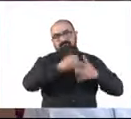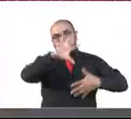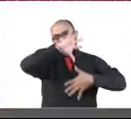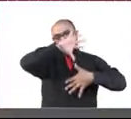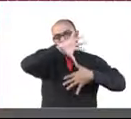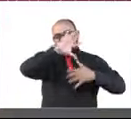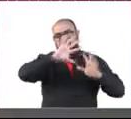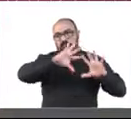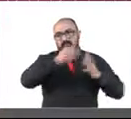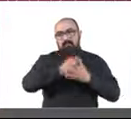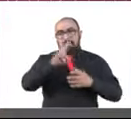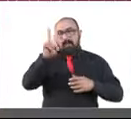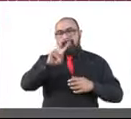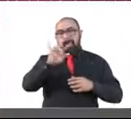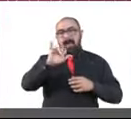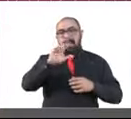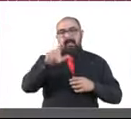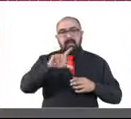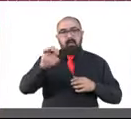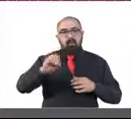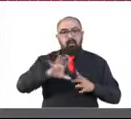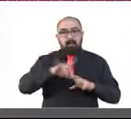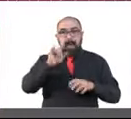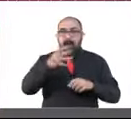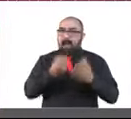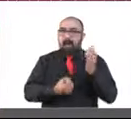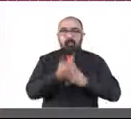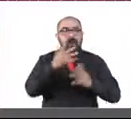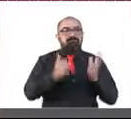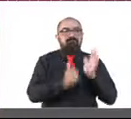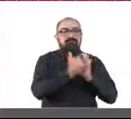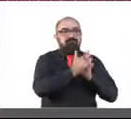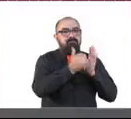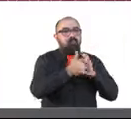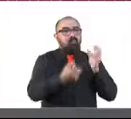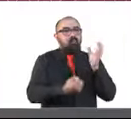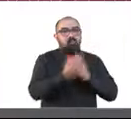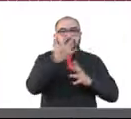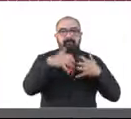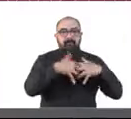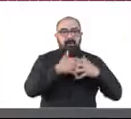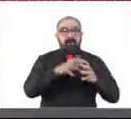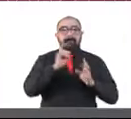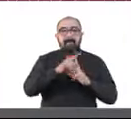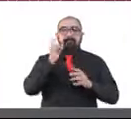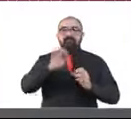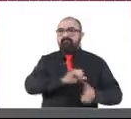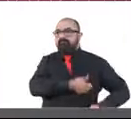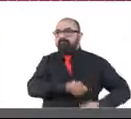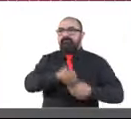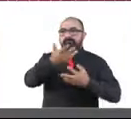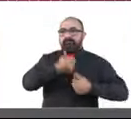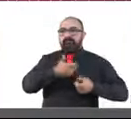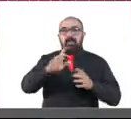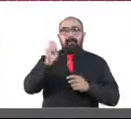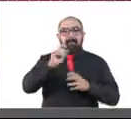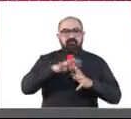nosotros, está en Vallejo, estamos haciendo la segunda, va a permitir el reciclamiento de alrededor de 2.000 o